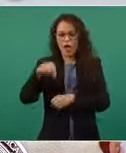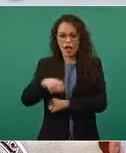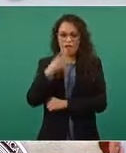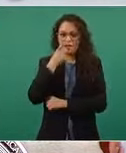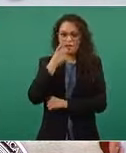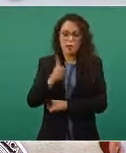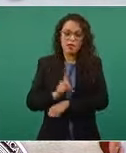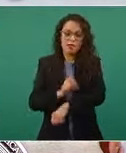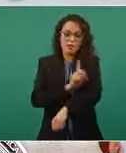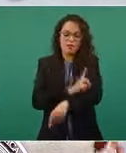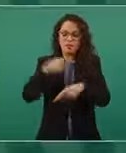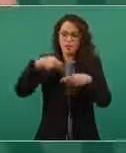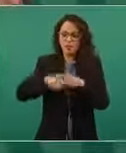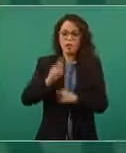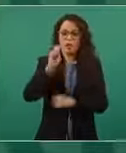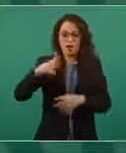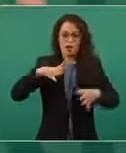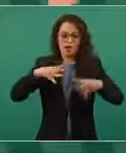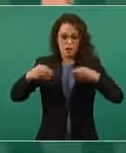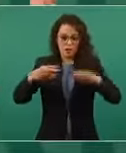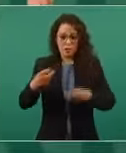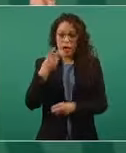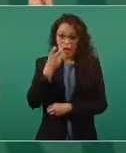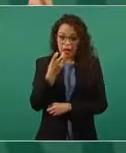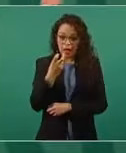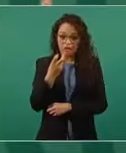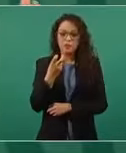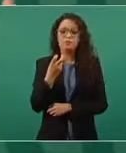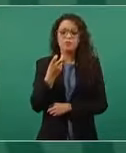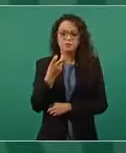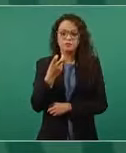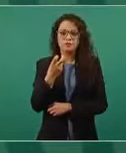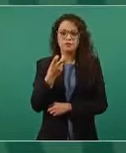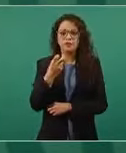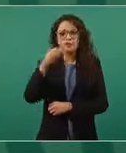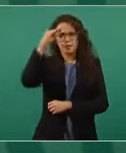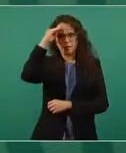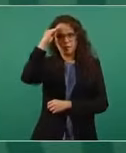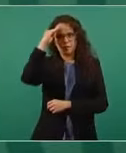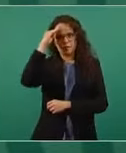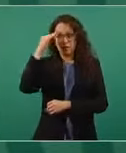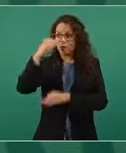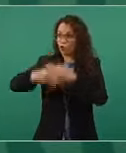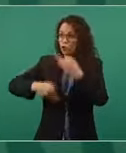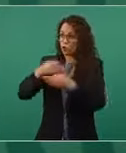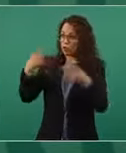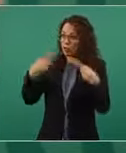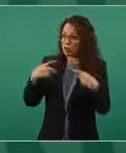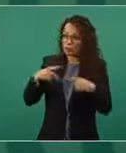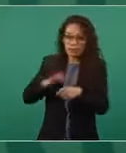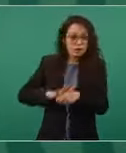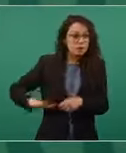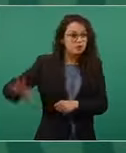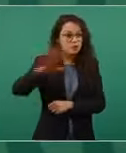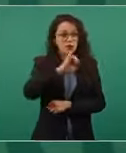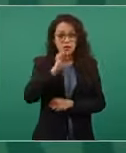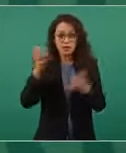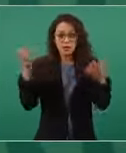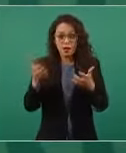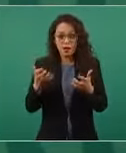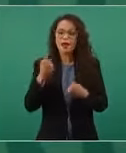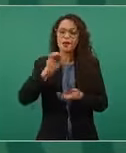inicio de la epidemia. Si esto lo multiplicamos por el conjunto de la población, vemos un comportamiento que ha ayudado a reducir la